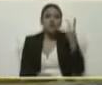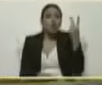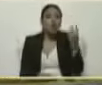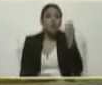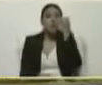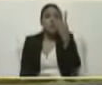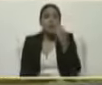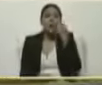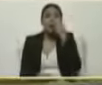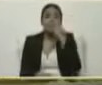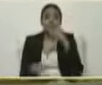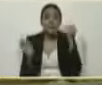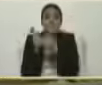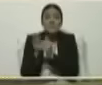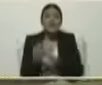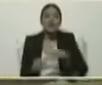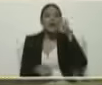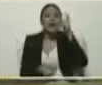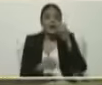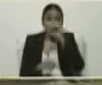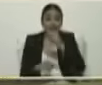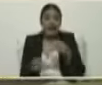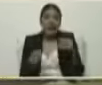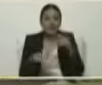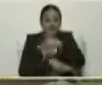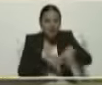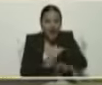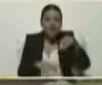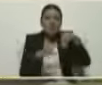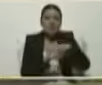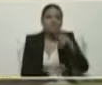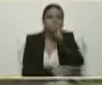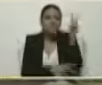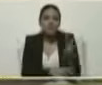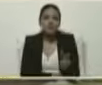calles del país. Estamos ahí,